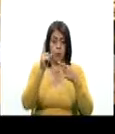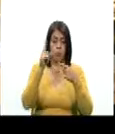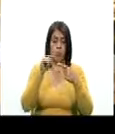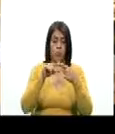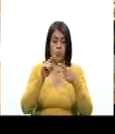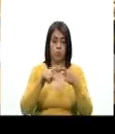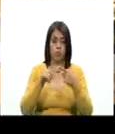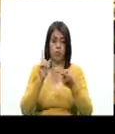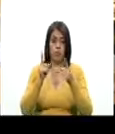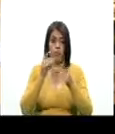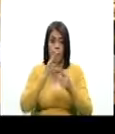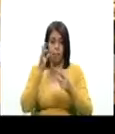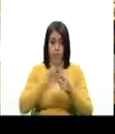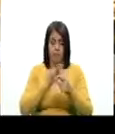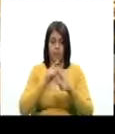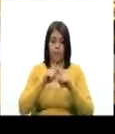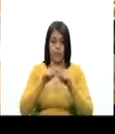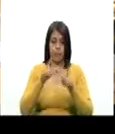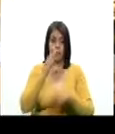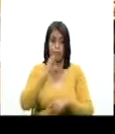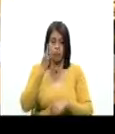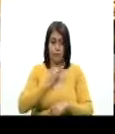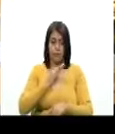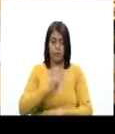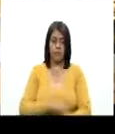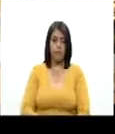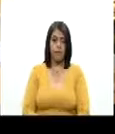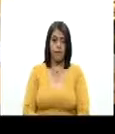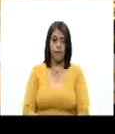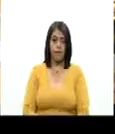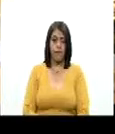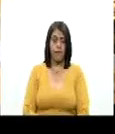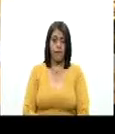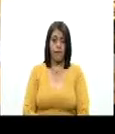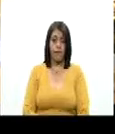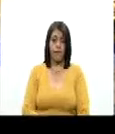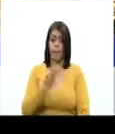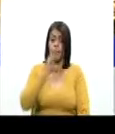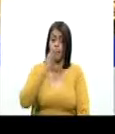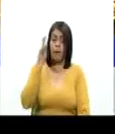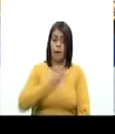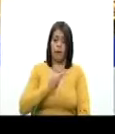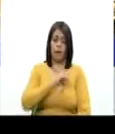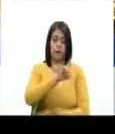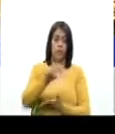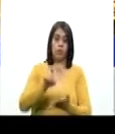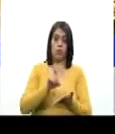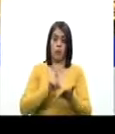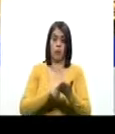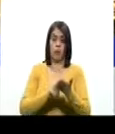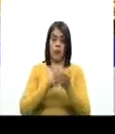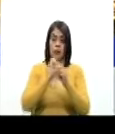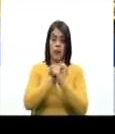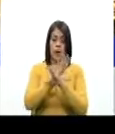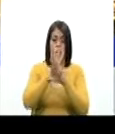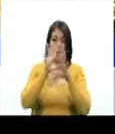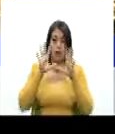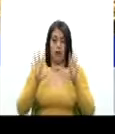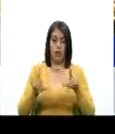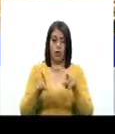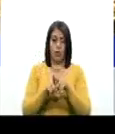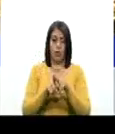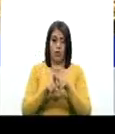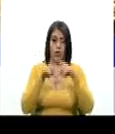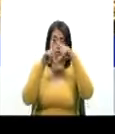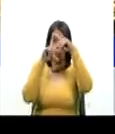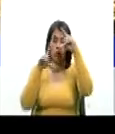una verdad de perogrullo, pero es una verdad. Es una verdad absoluta y clara como la luna